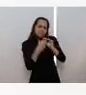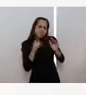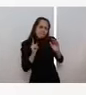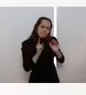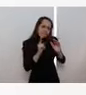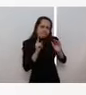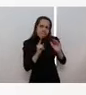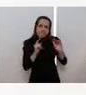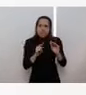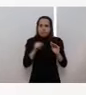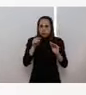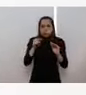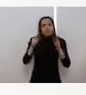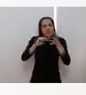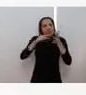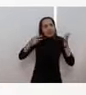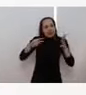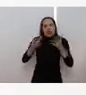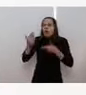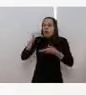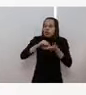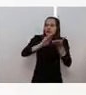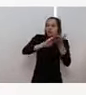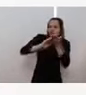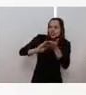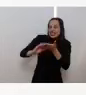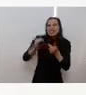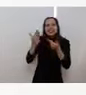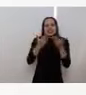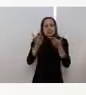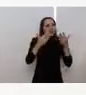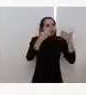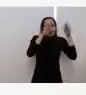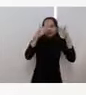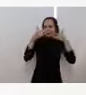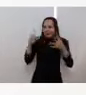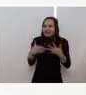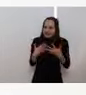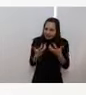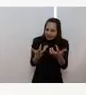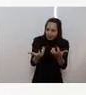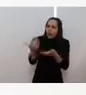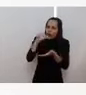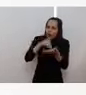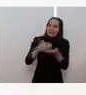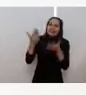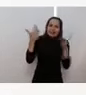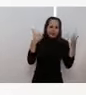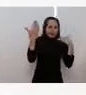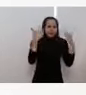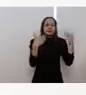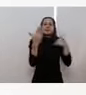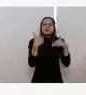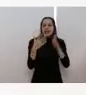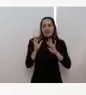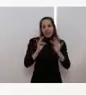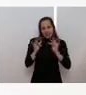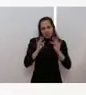las herramientas tecnológicas y la reactivación de los servicios queremos que vuelvan a adherirse a estos tratamientos